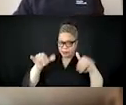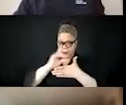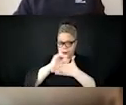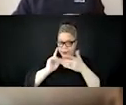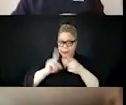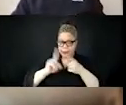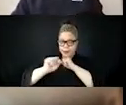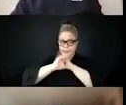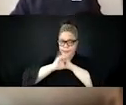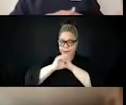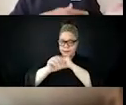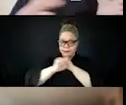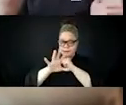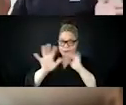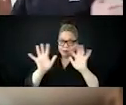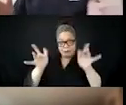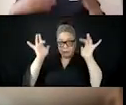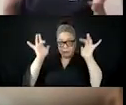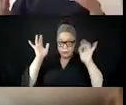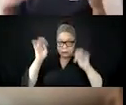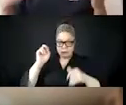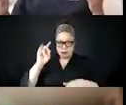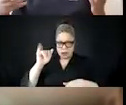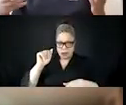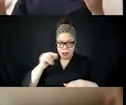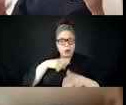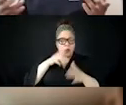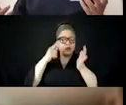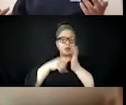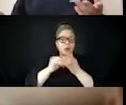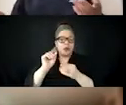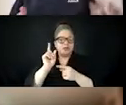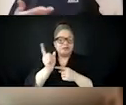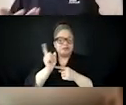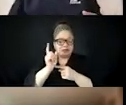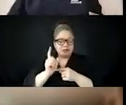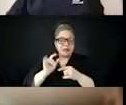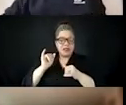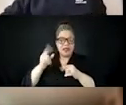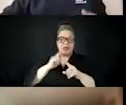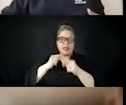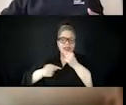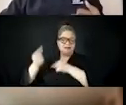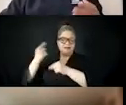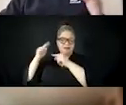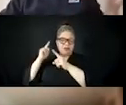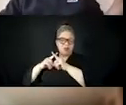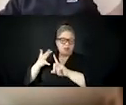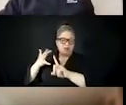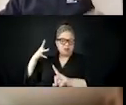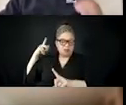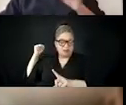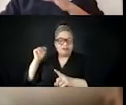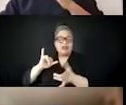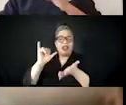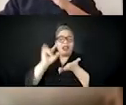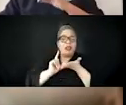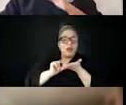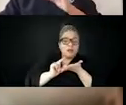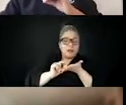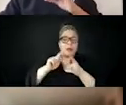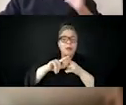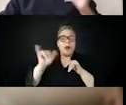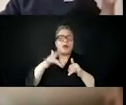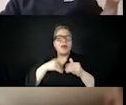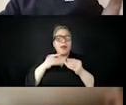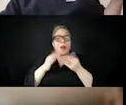hechos para ciencia es esencial hacer ciencia sensacionalismo de en ciertas plataformas